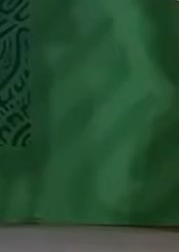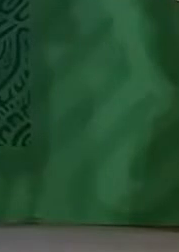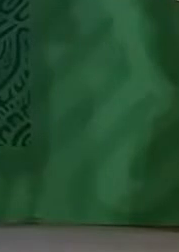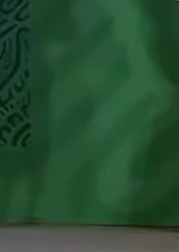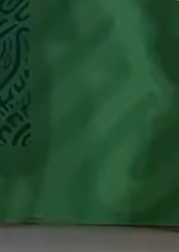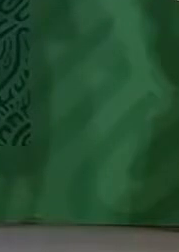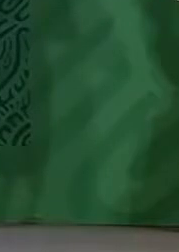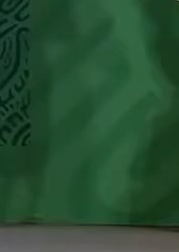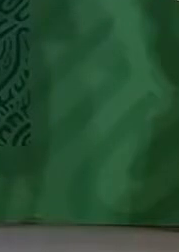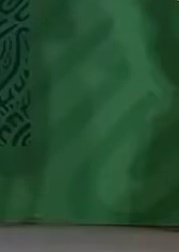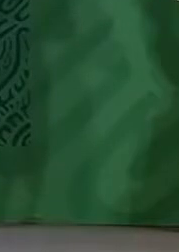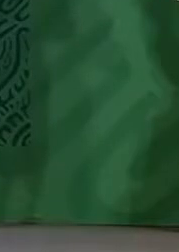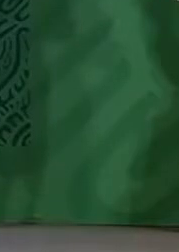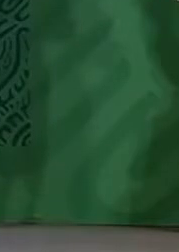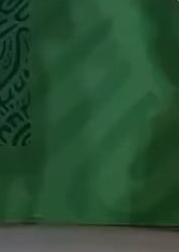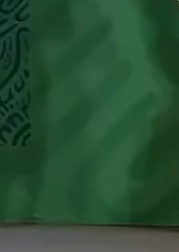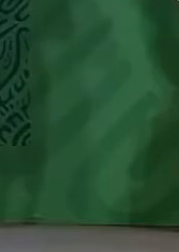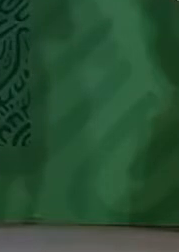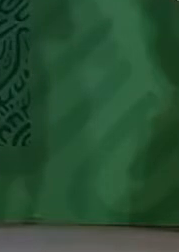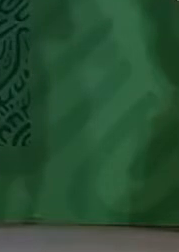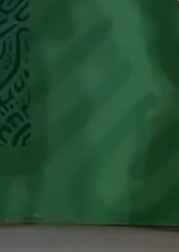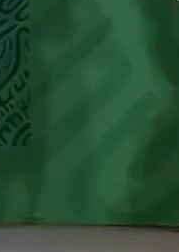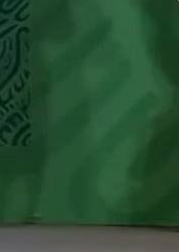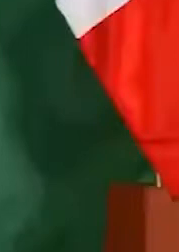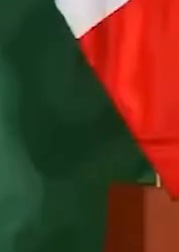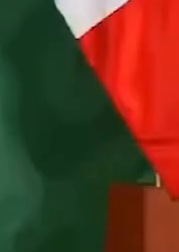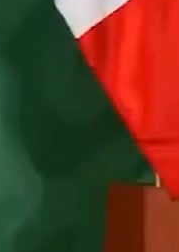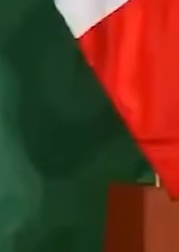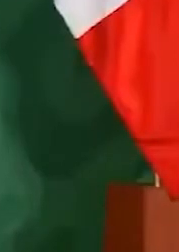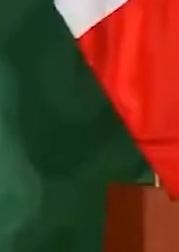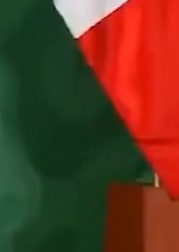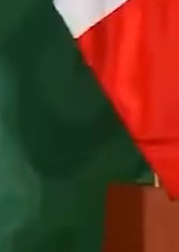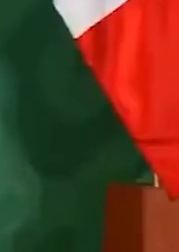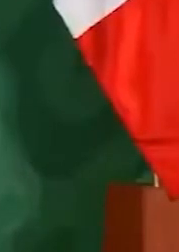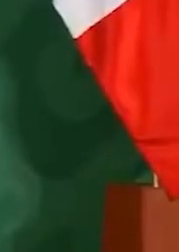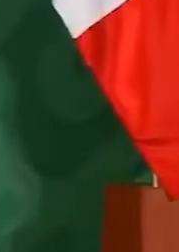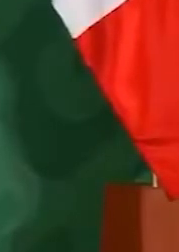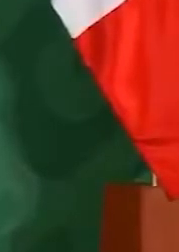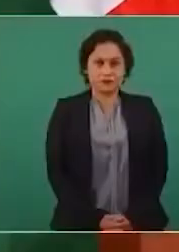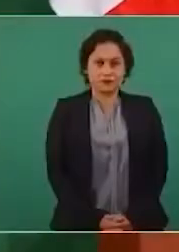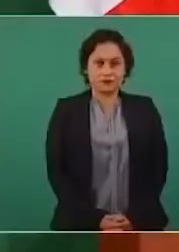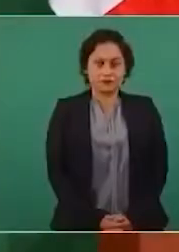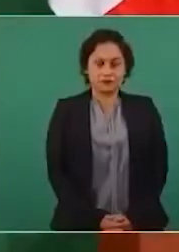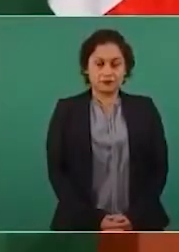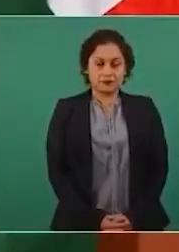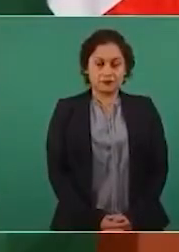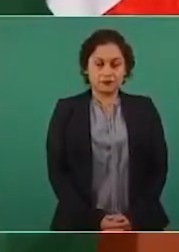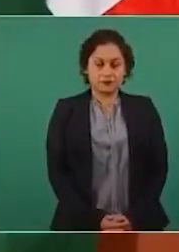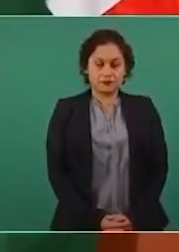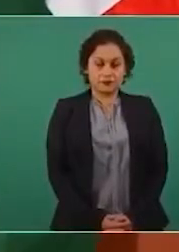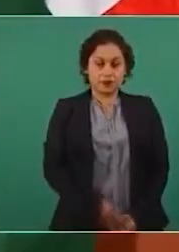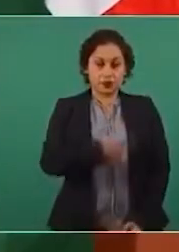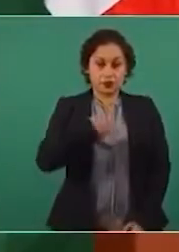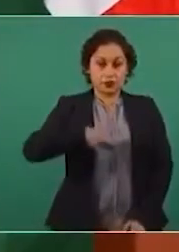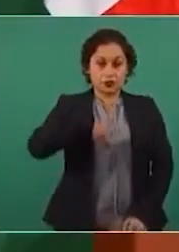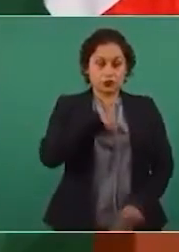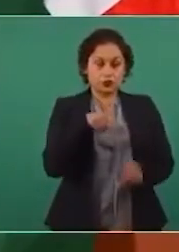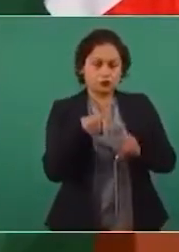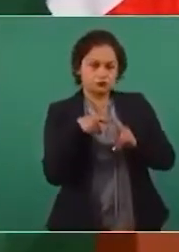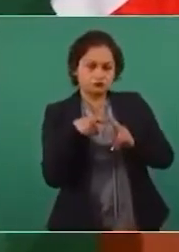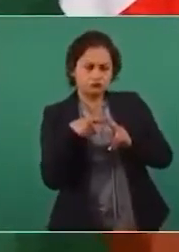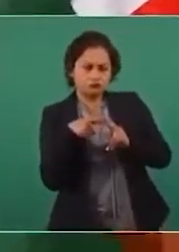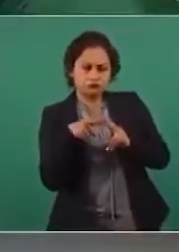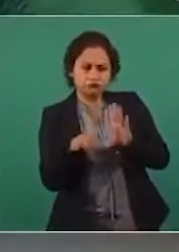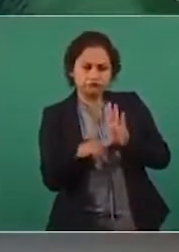siempre nuestra proyección se cumple y ya tenemos la proyección